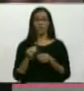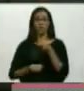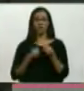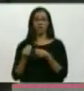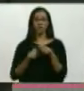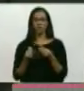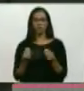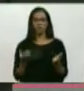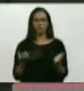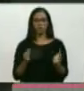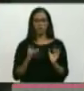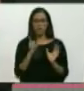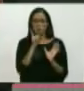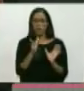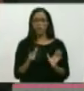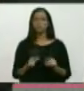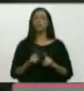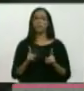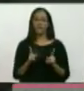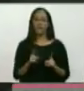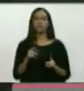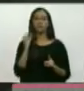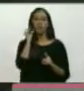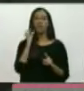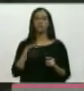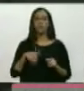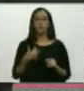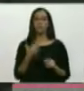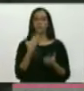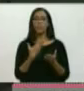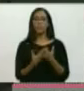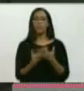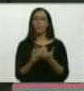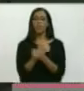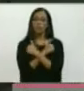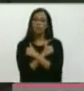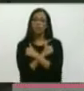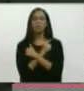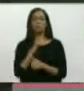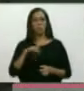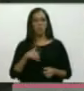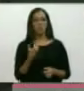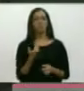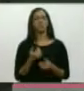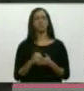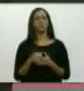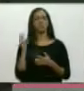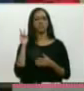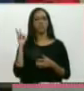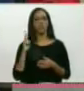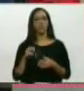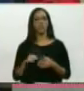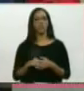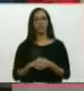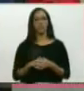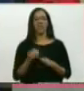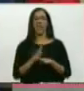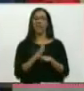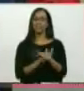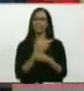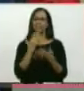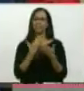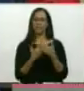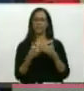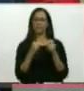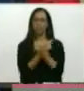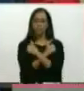gran delito, pero Aída Merlano puede pedir el asilo a Venezuela. Bueno, antes de pedir asilo,